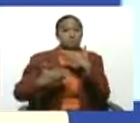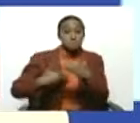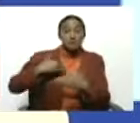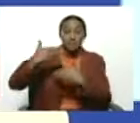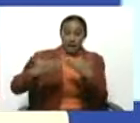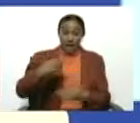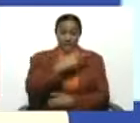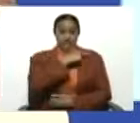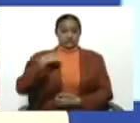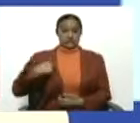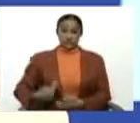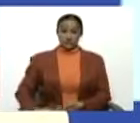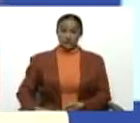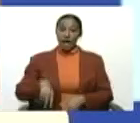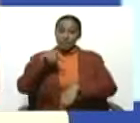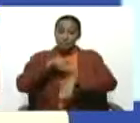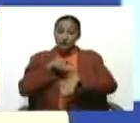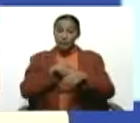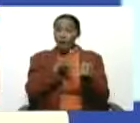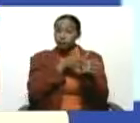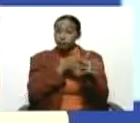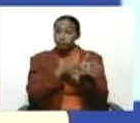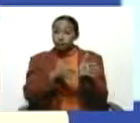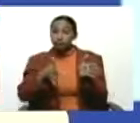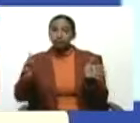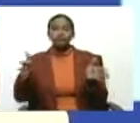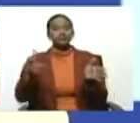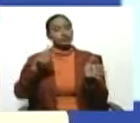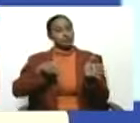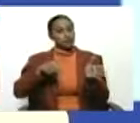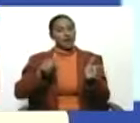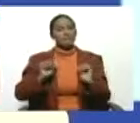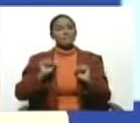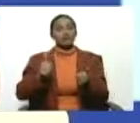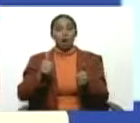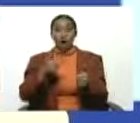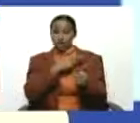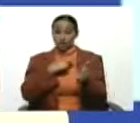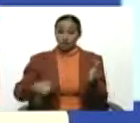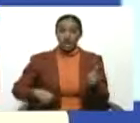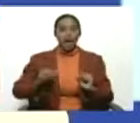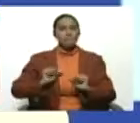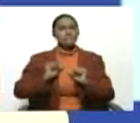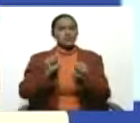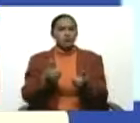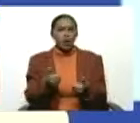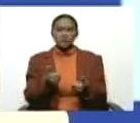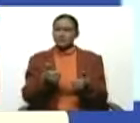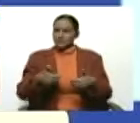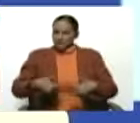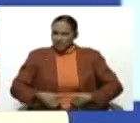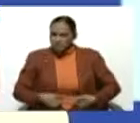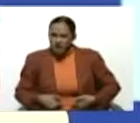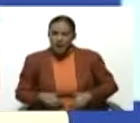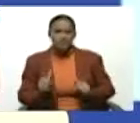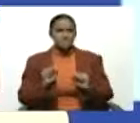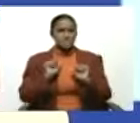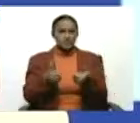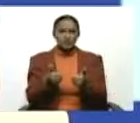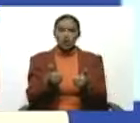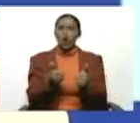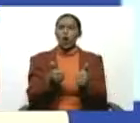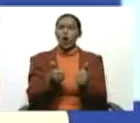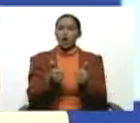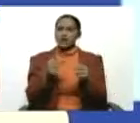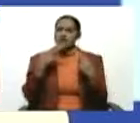que china también Durante este esta apertura que tuvo china intentó hacer esto a su máximo nivel